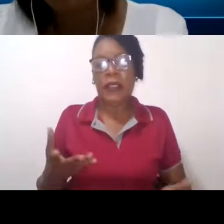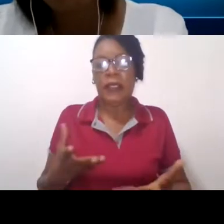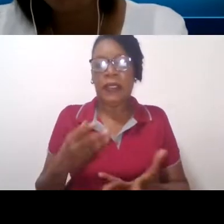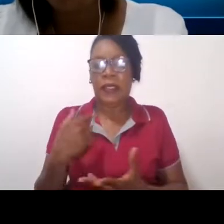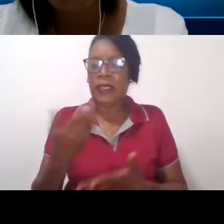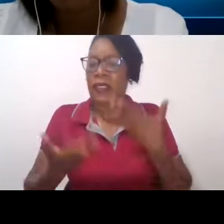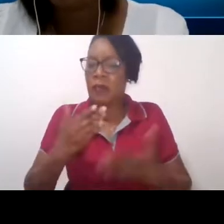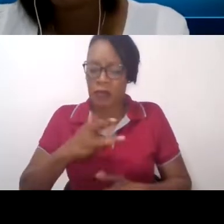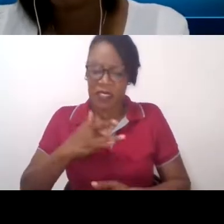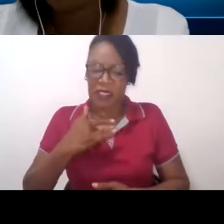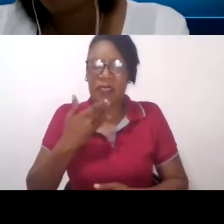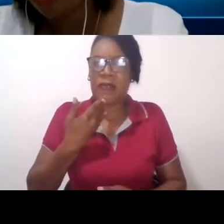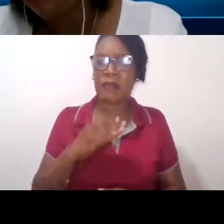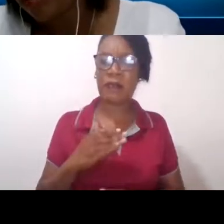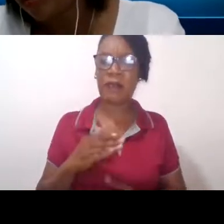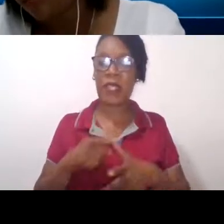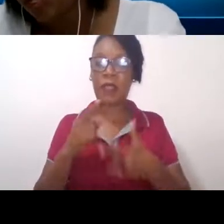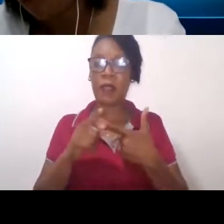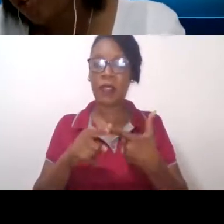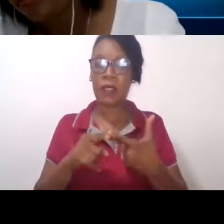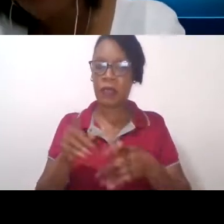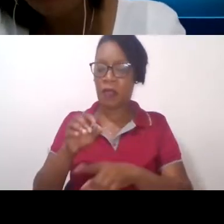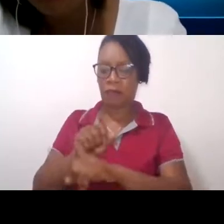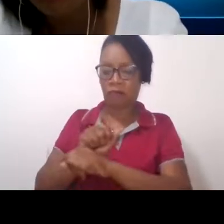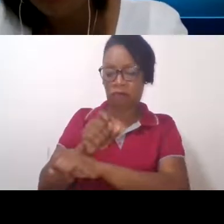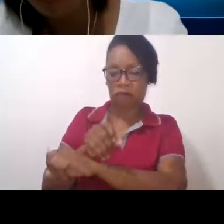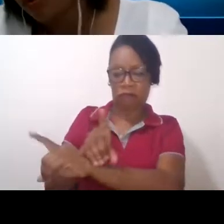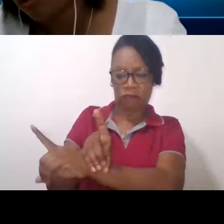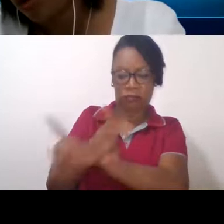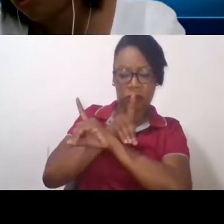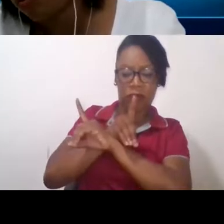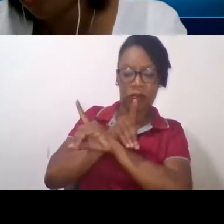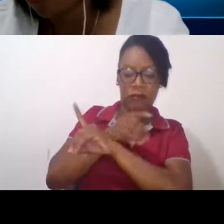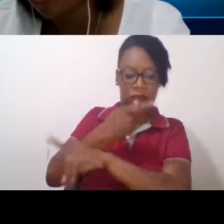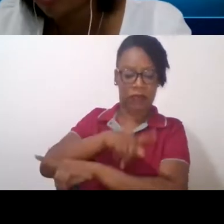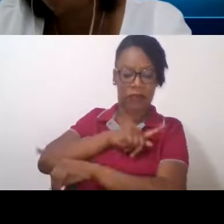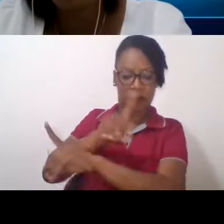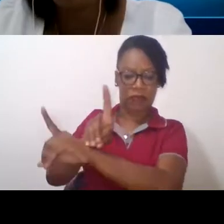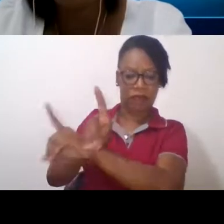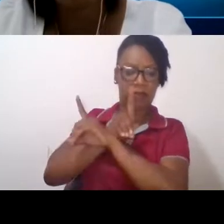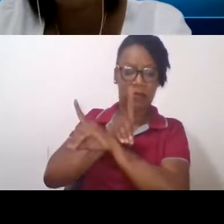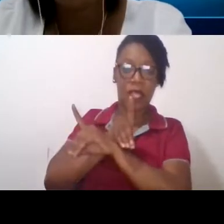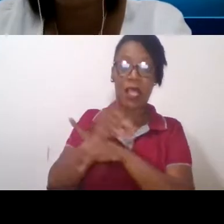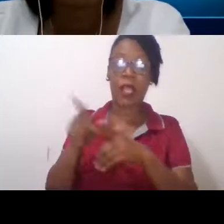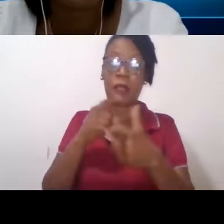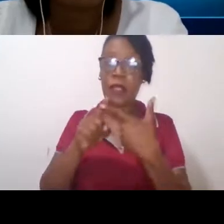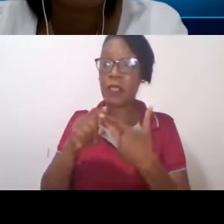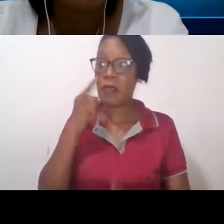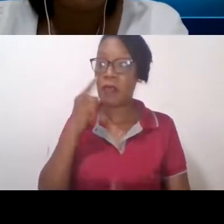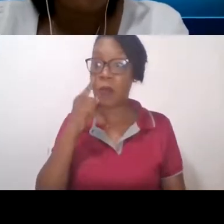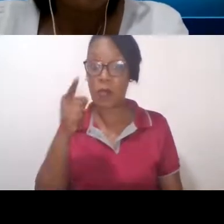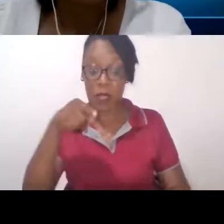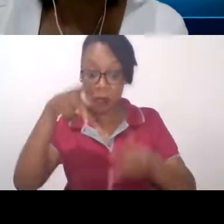genera en nosotros es una actitud de autodefensa. ¿Y por qué es importante eso? Porque cuando nosotros estamos frente a una persona